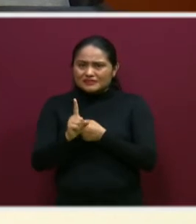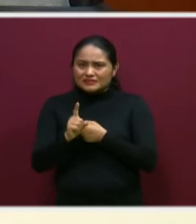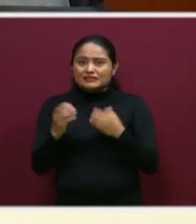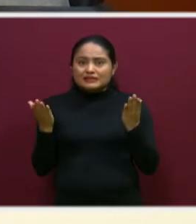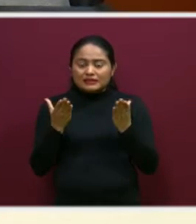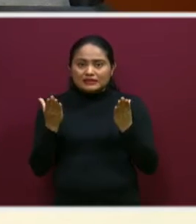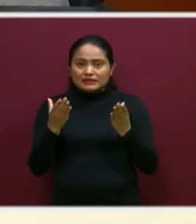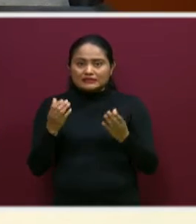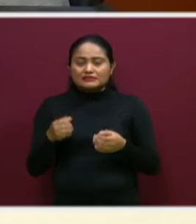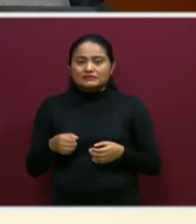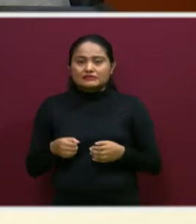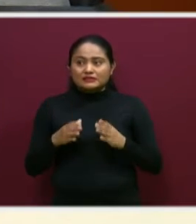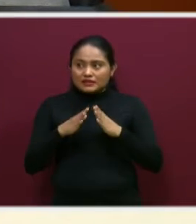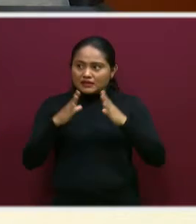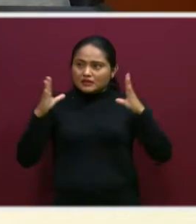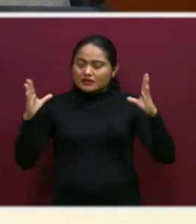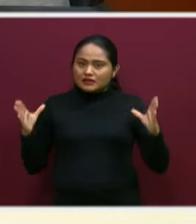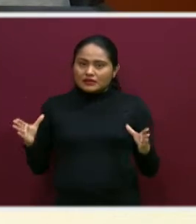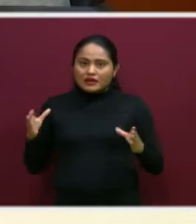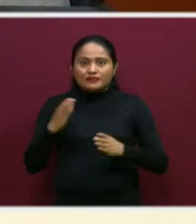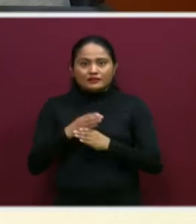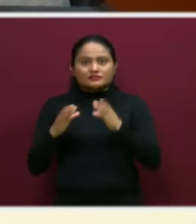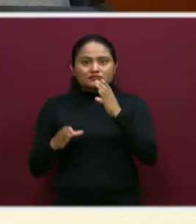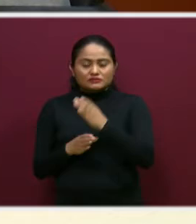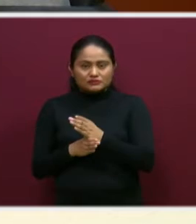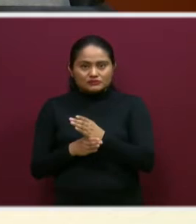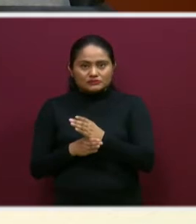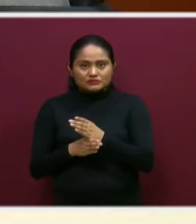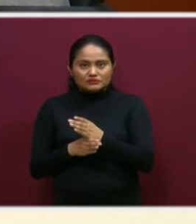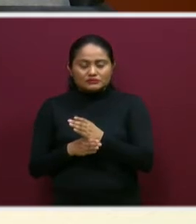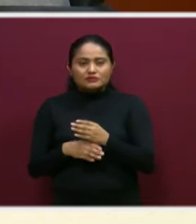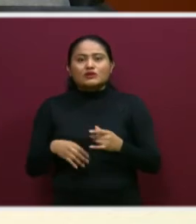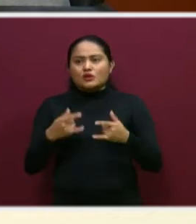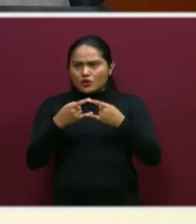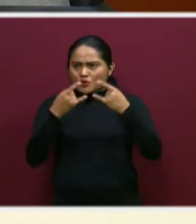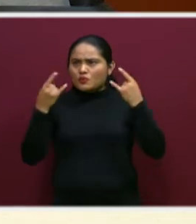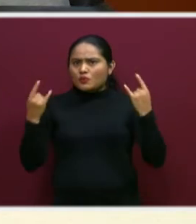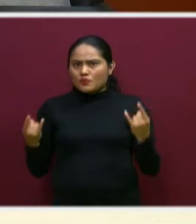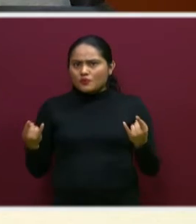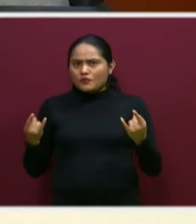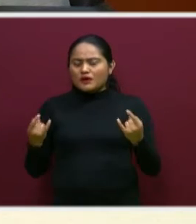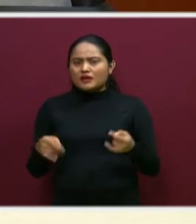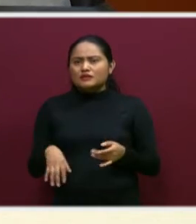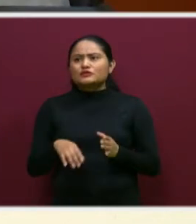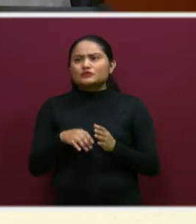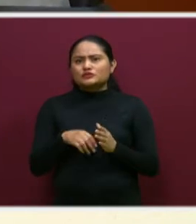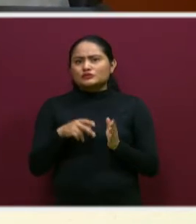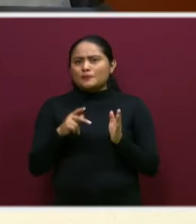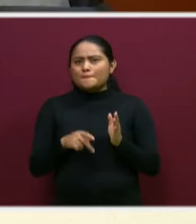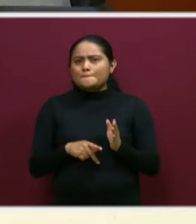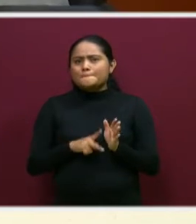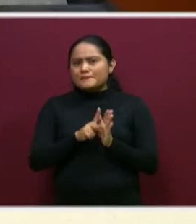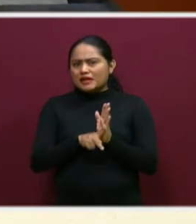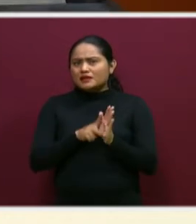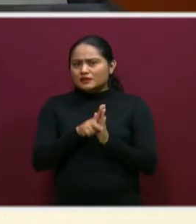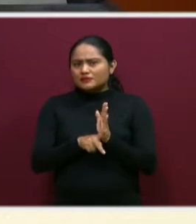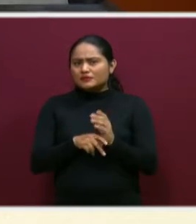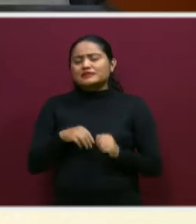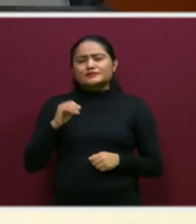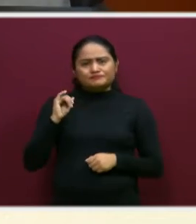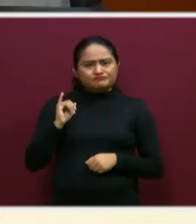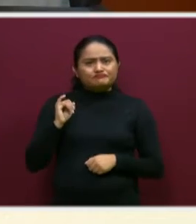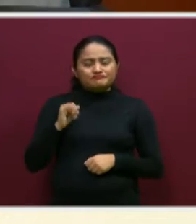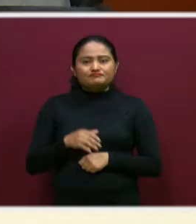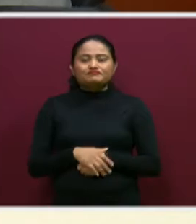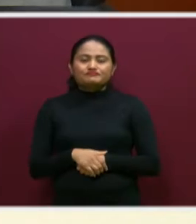libros novelas cuentos ensayos en fin si están los sentimientos a flor de piel correcto bien entonces